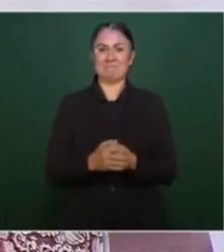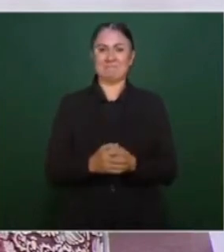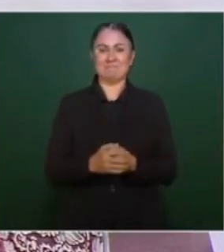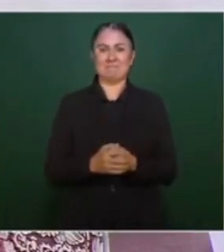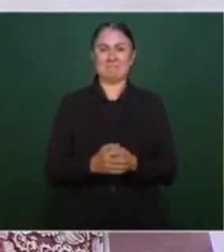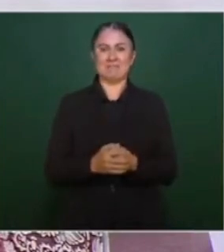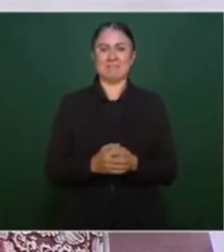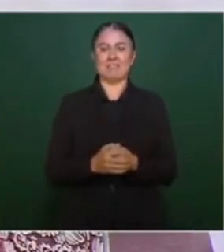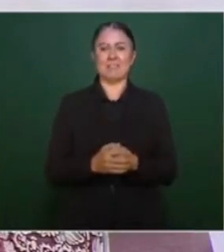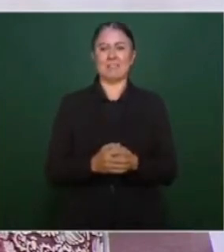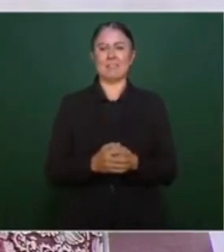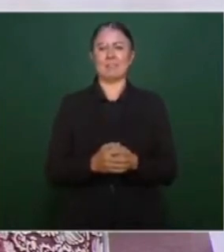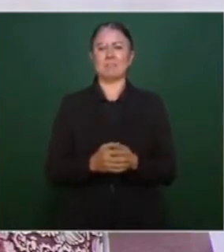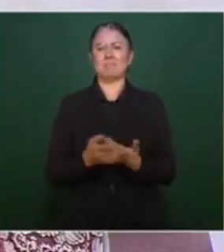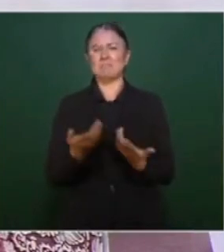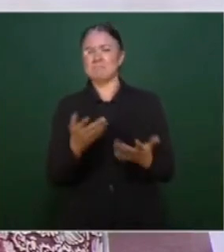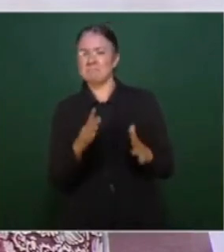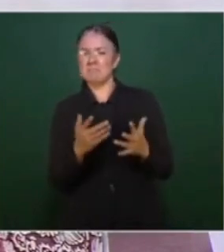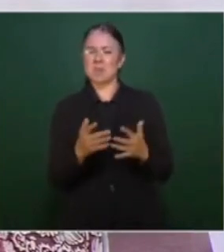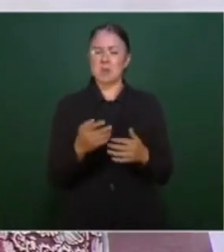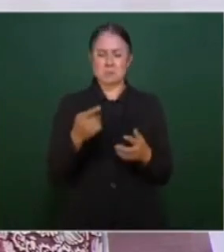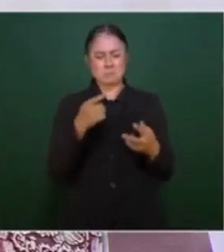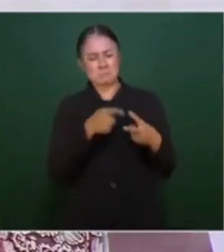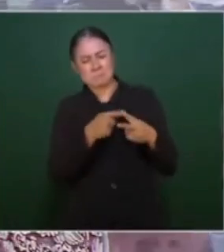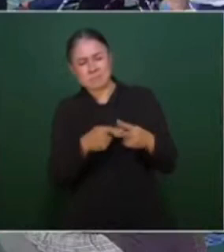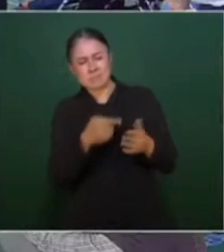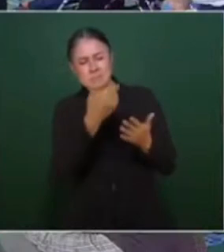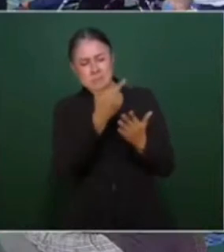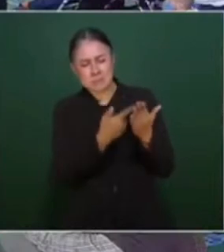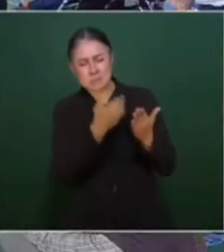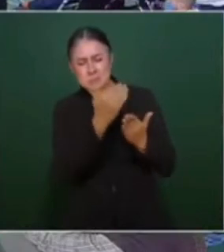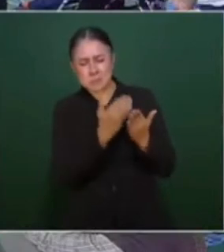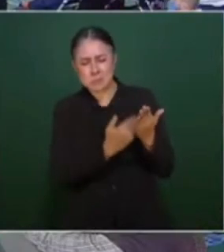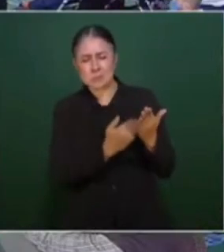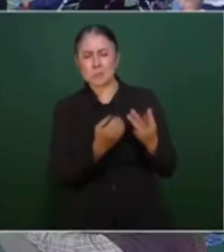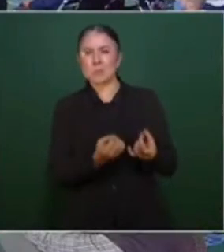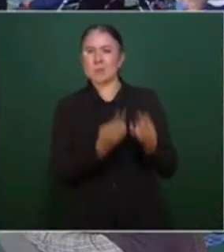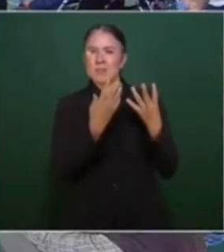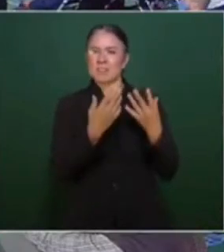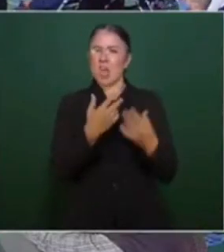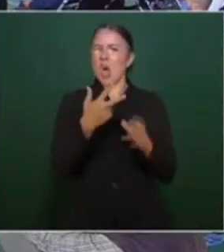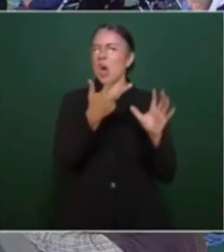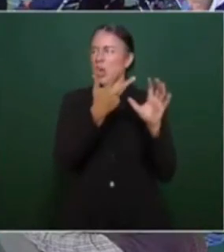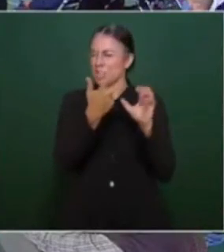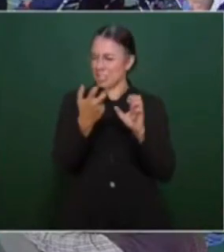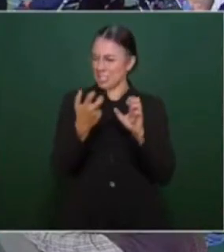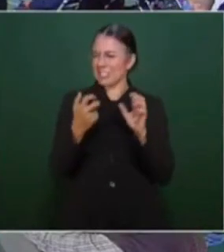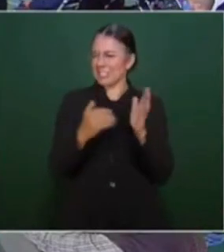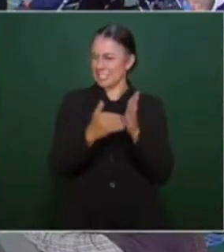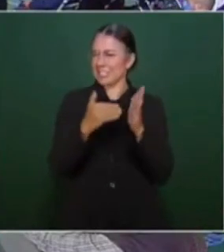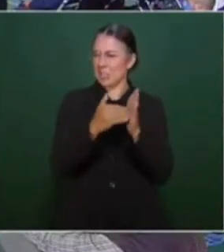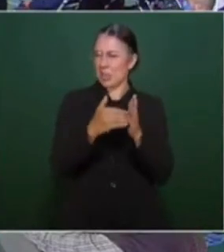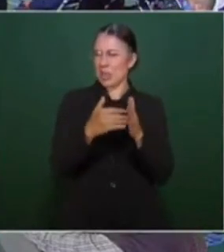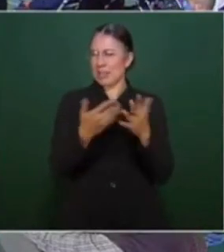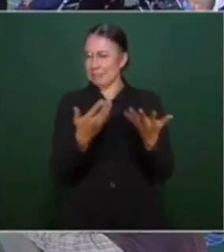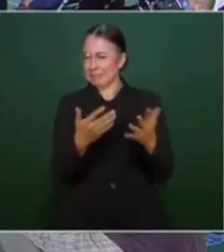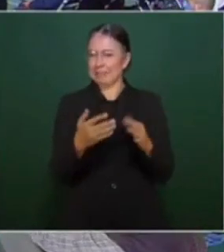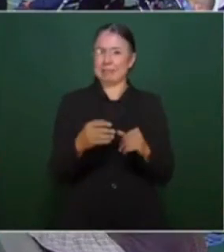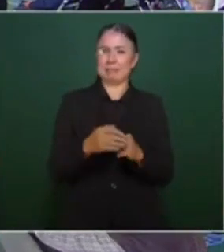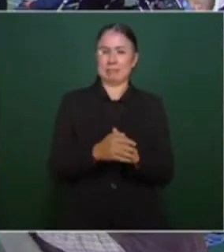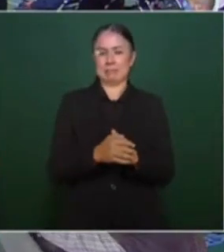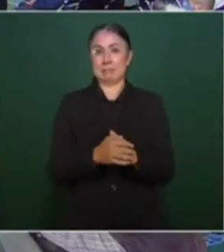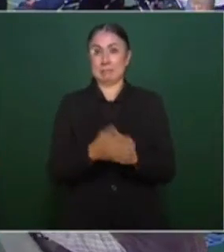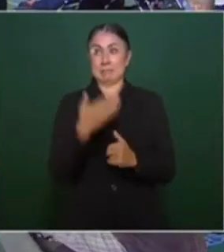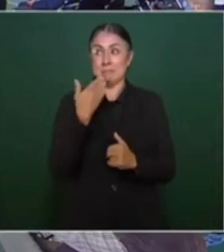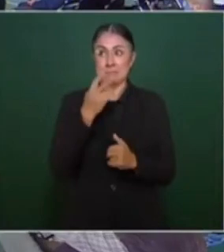se calculan 800, sí, estamos cerca de 20,000 millones. Sí.